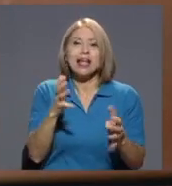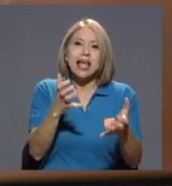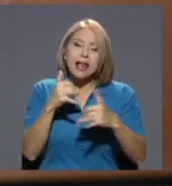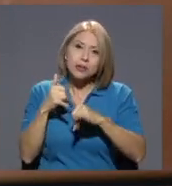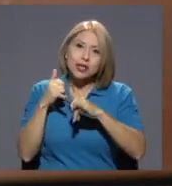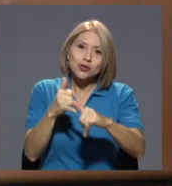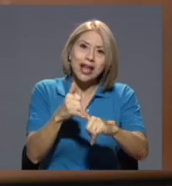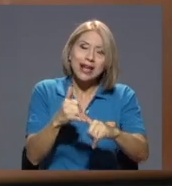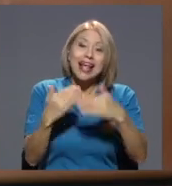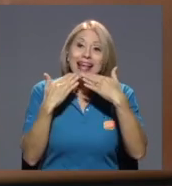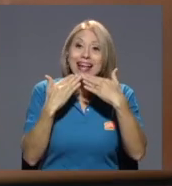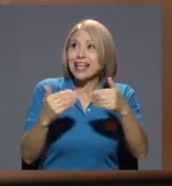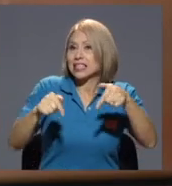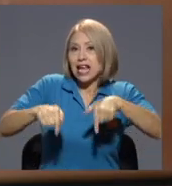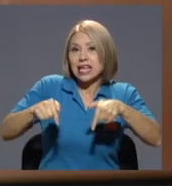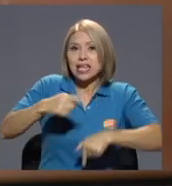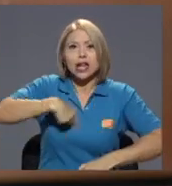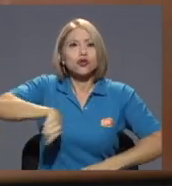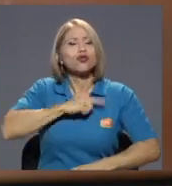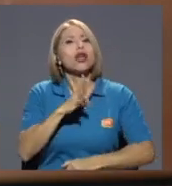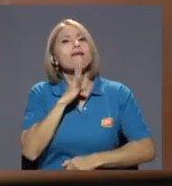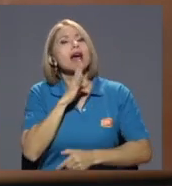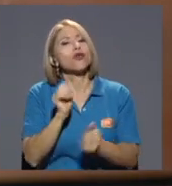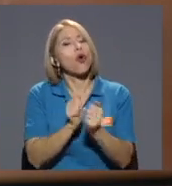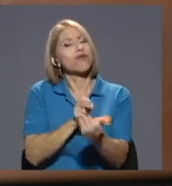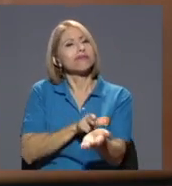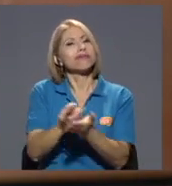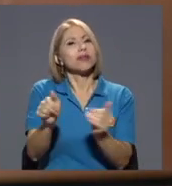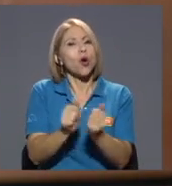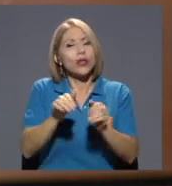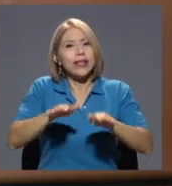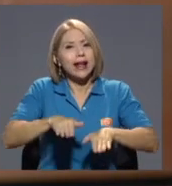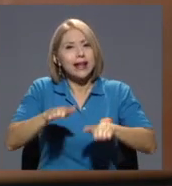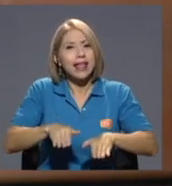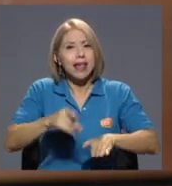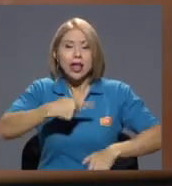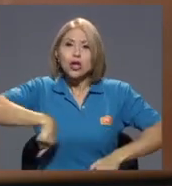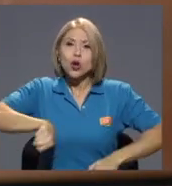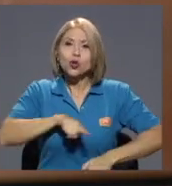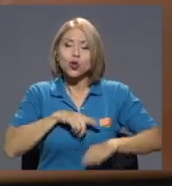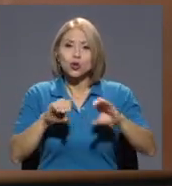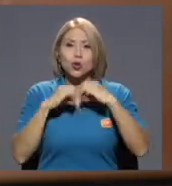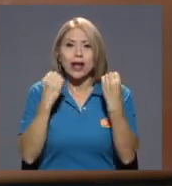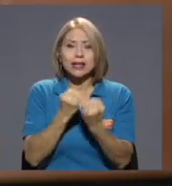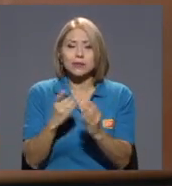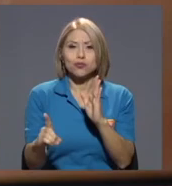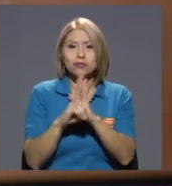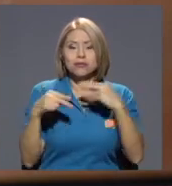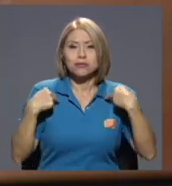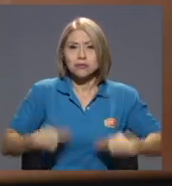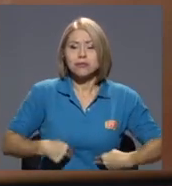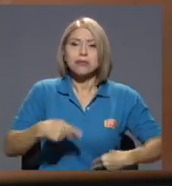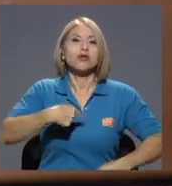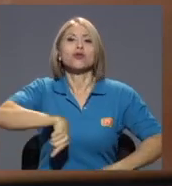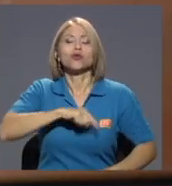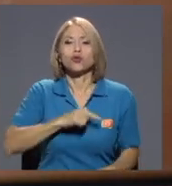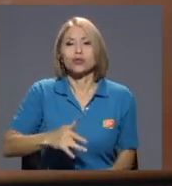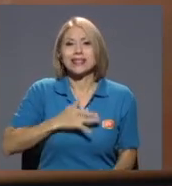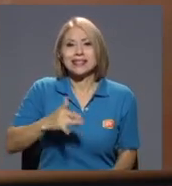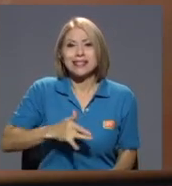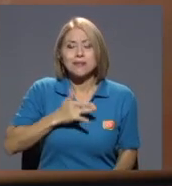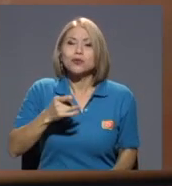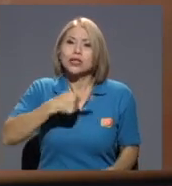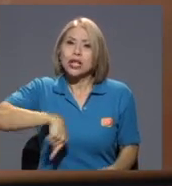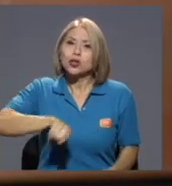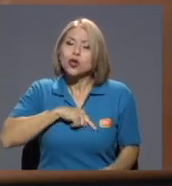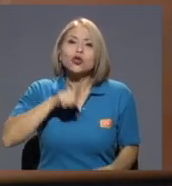con tanta franqueza y tranquilidad nosotros sentimos con organismo de derechos humanos que tenemos que tomar en